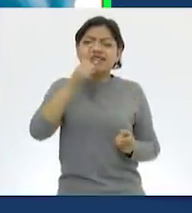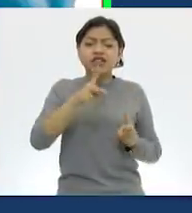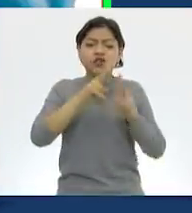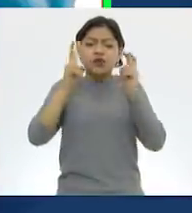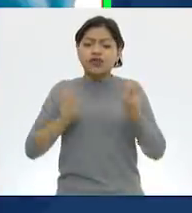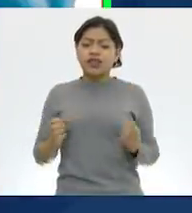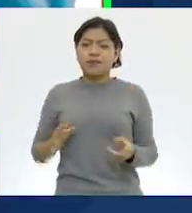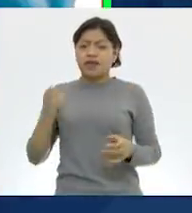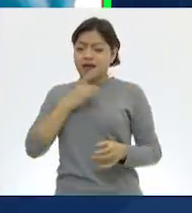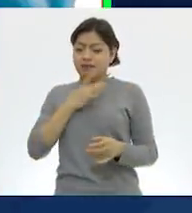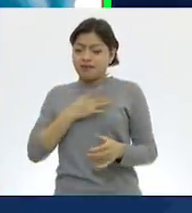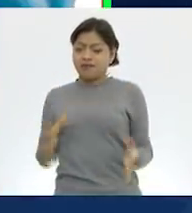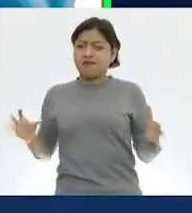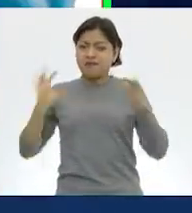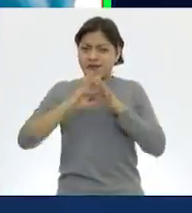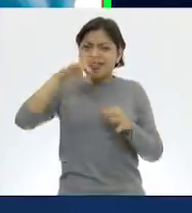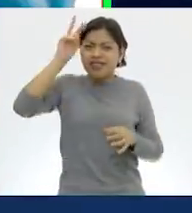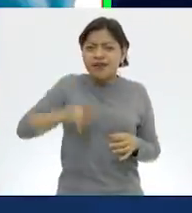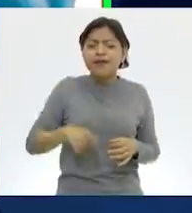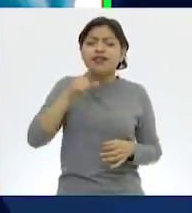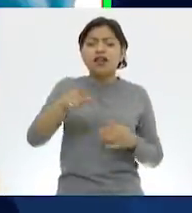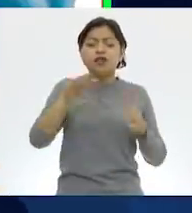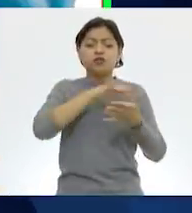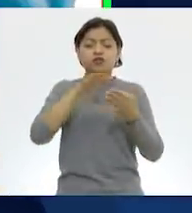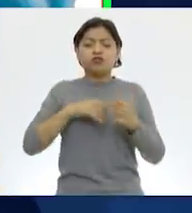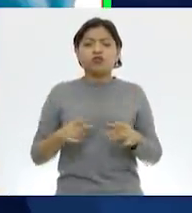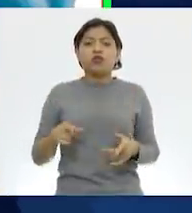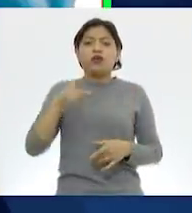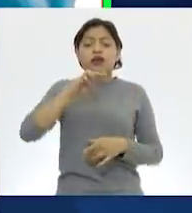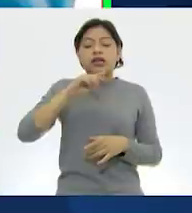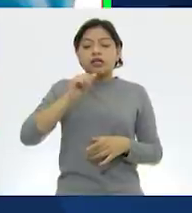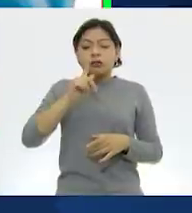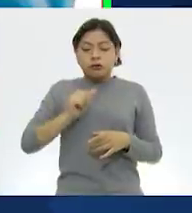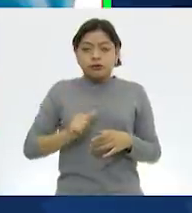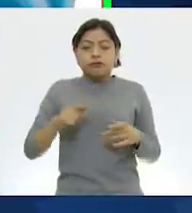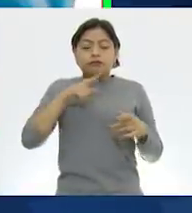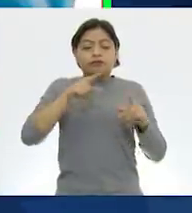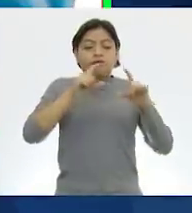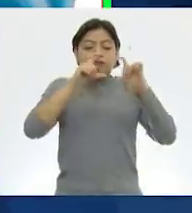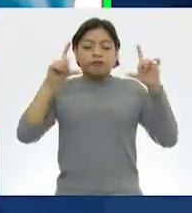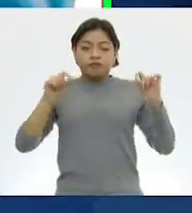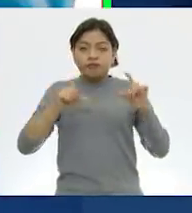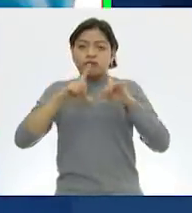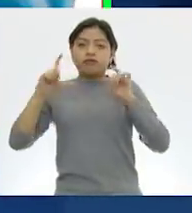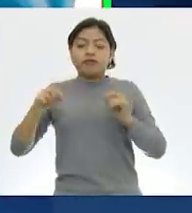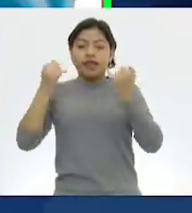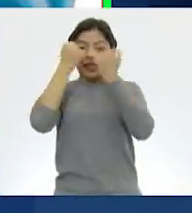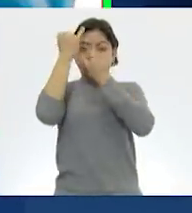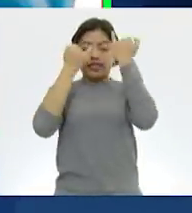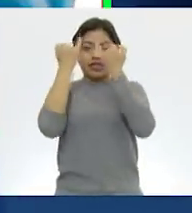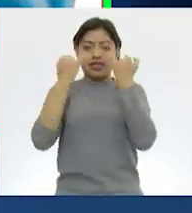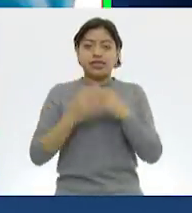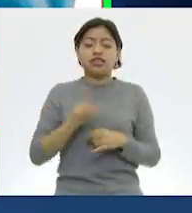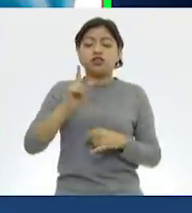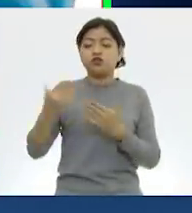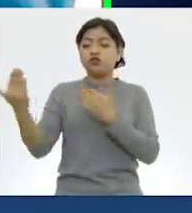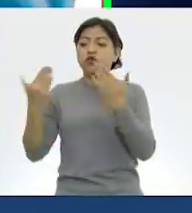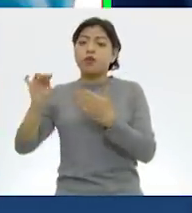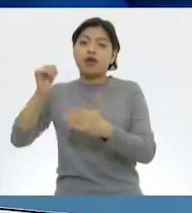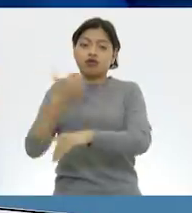tema? Elabora un mapa conceptual con las respuestas seleccionadas por todo el grupo. Compara tu mapa con el de algún